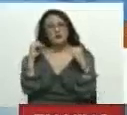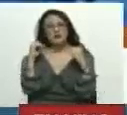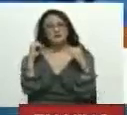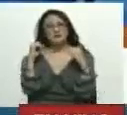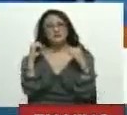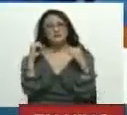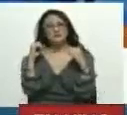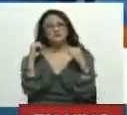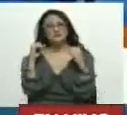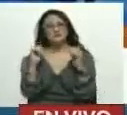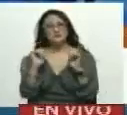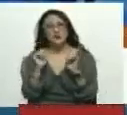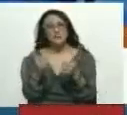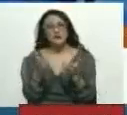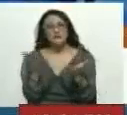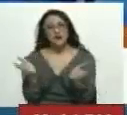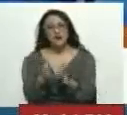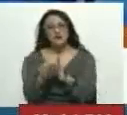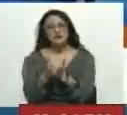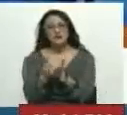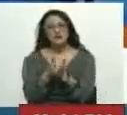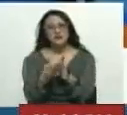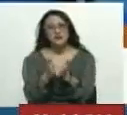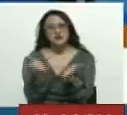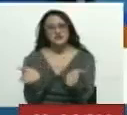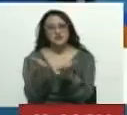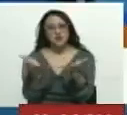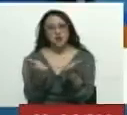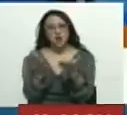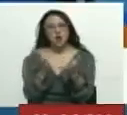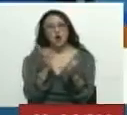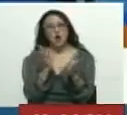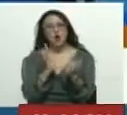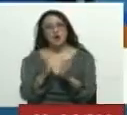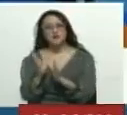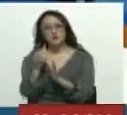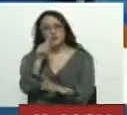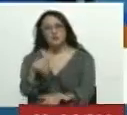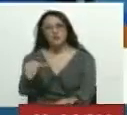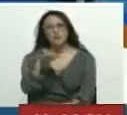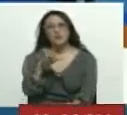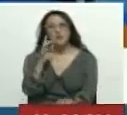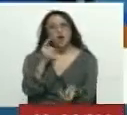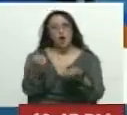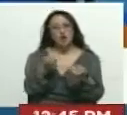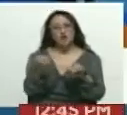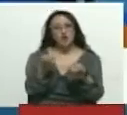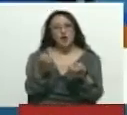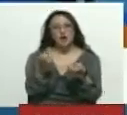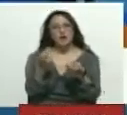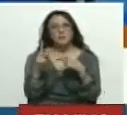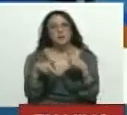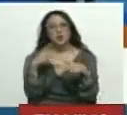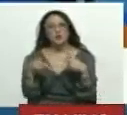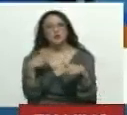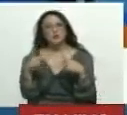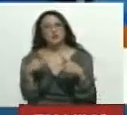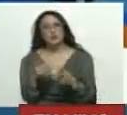por el incentivo de la organización popular para controlar la producción